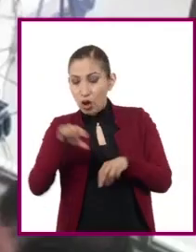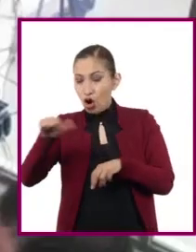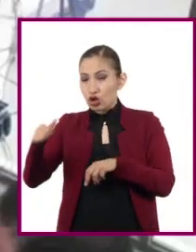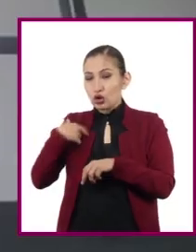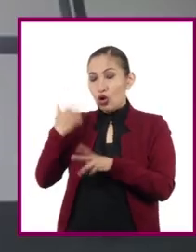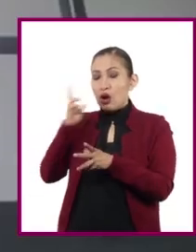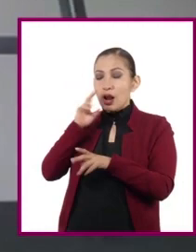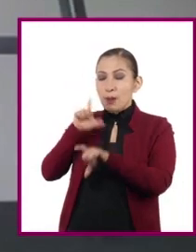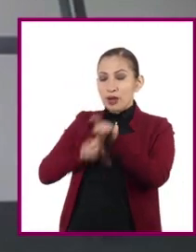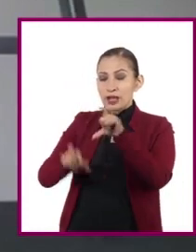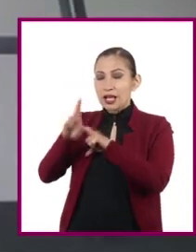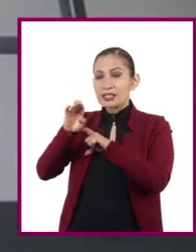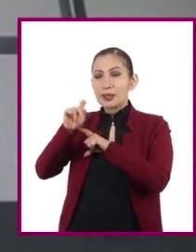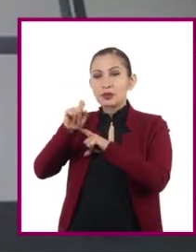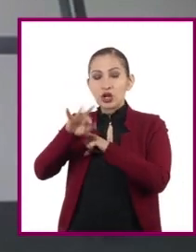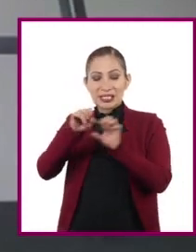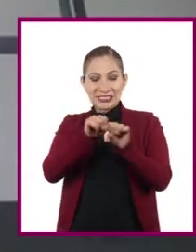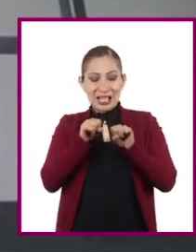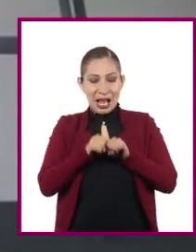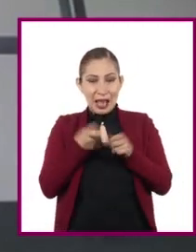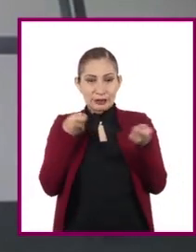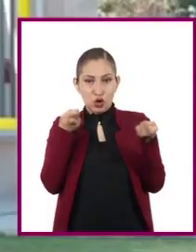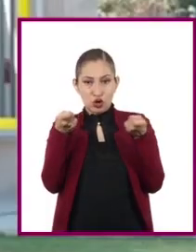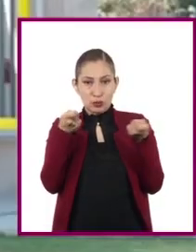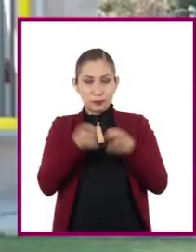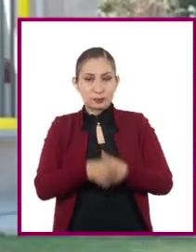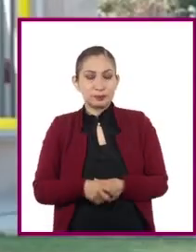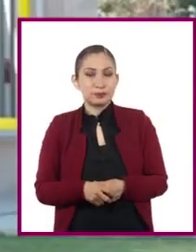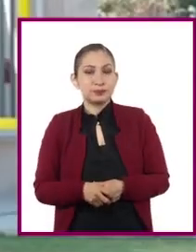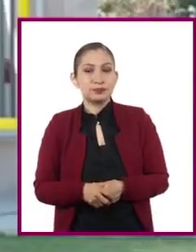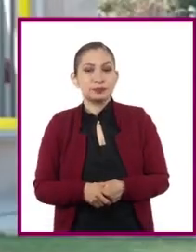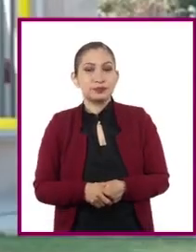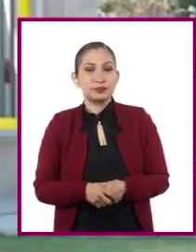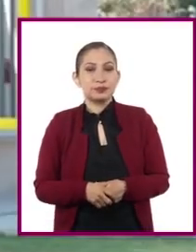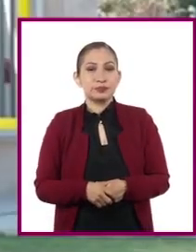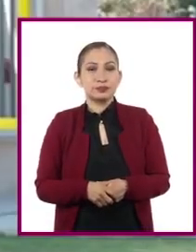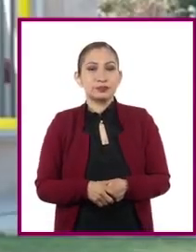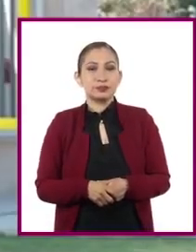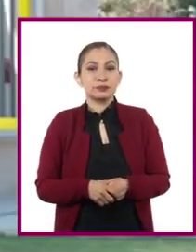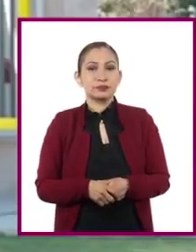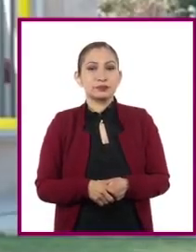de receptores y una sala de control.